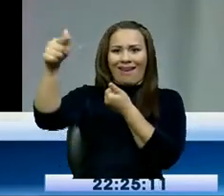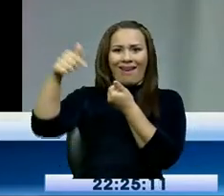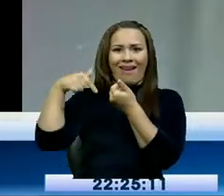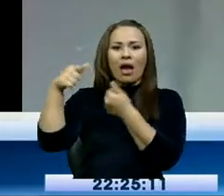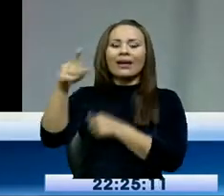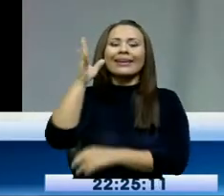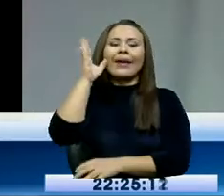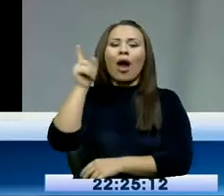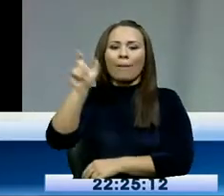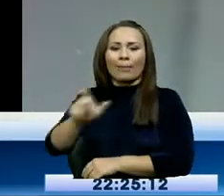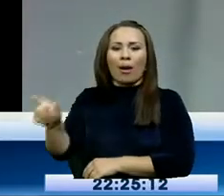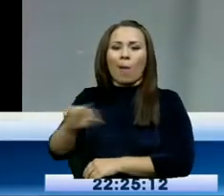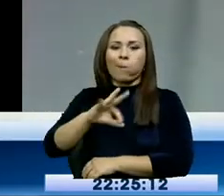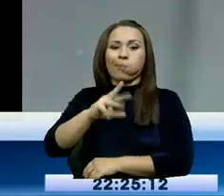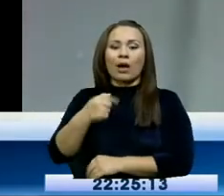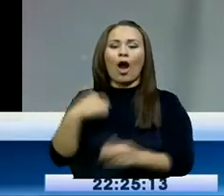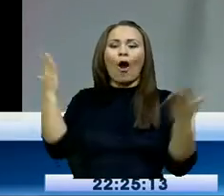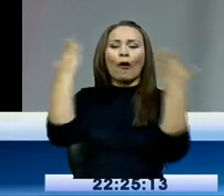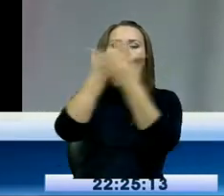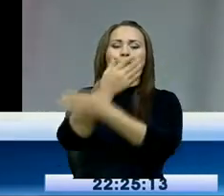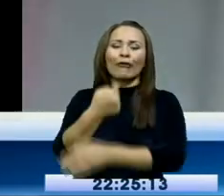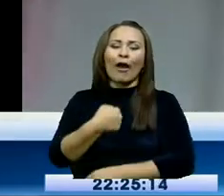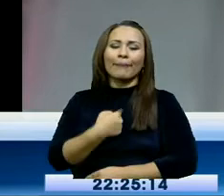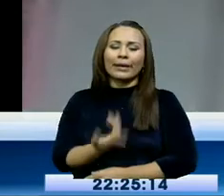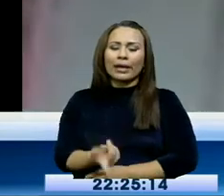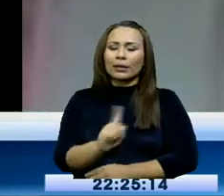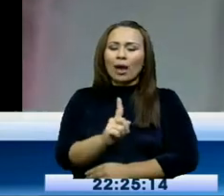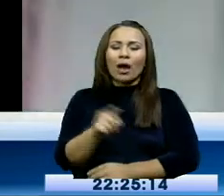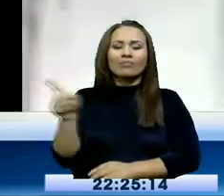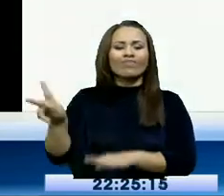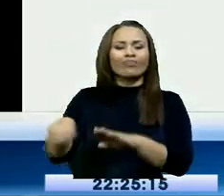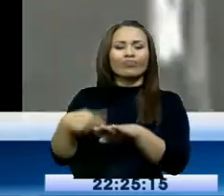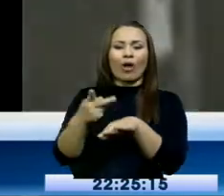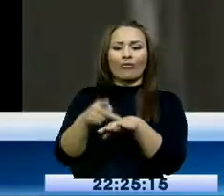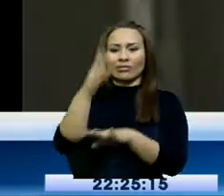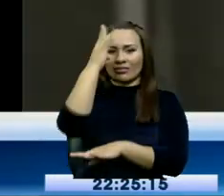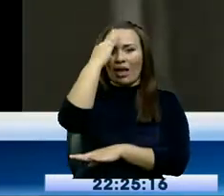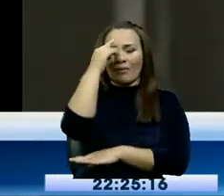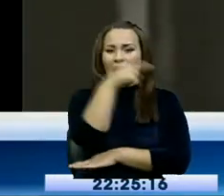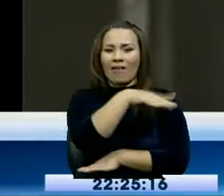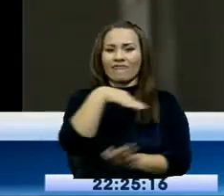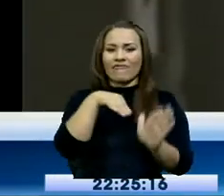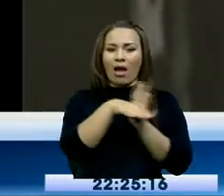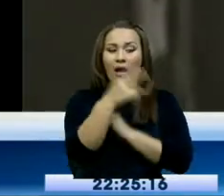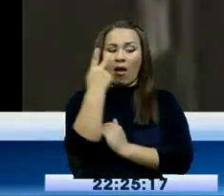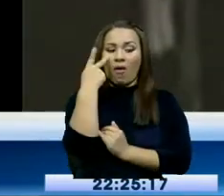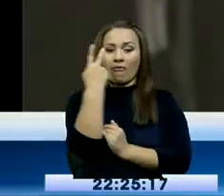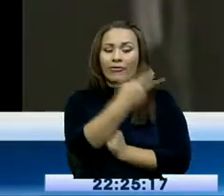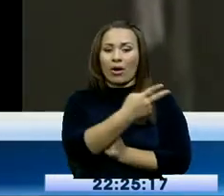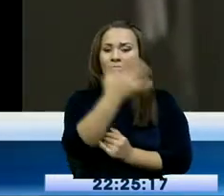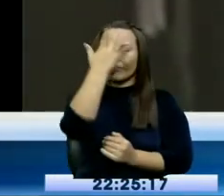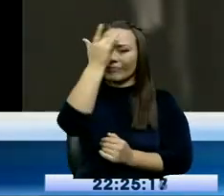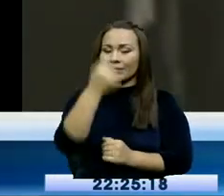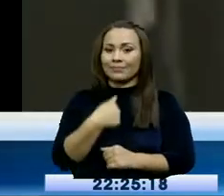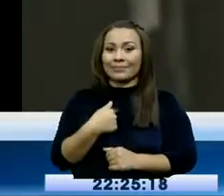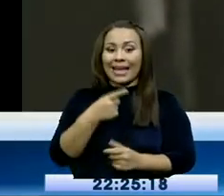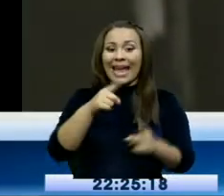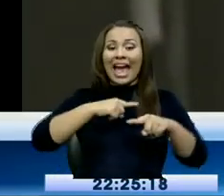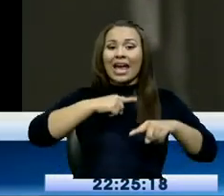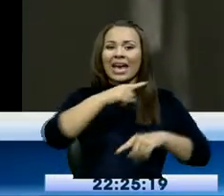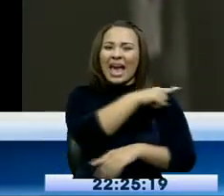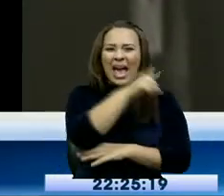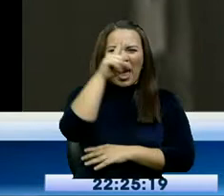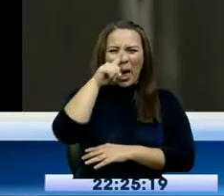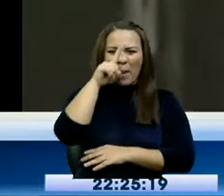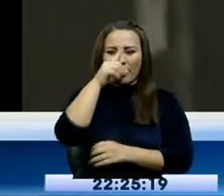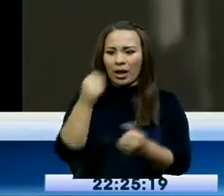de aquí. Eso se confundieron. Pues son sacapintas profesionales. El conductor del camión, por defender a su jefe, embistió